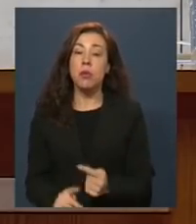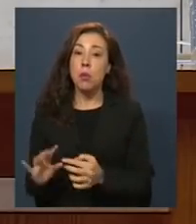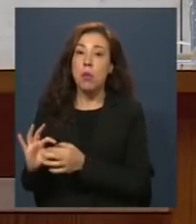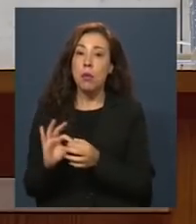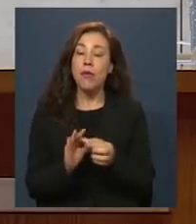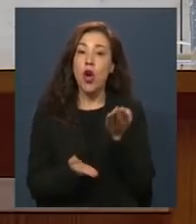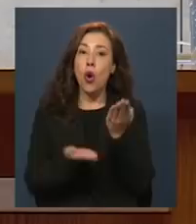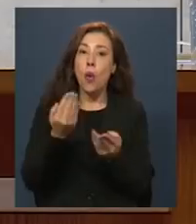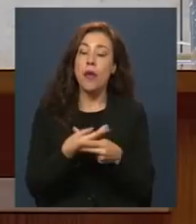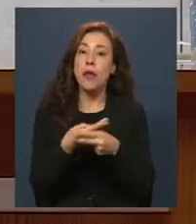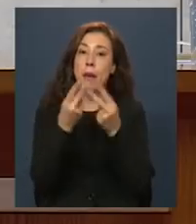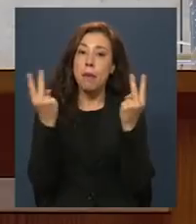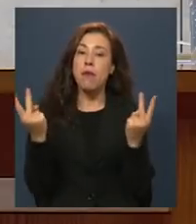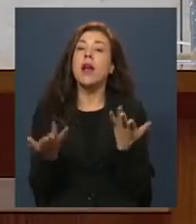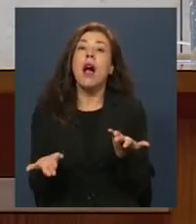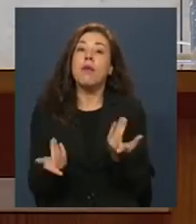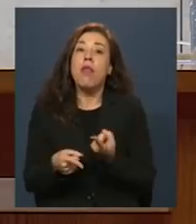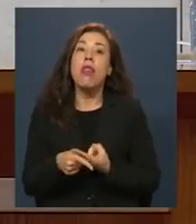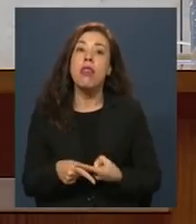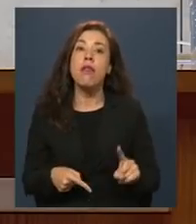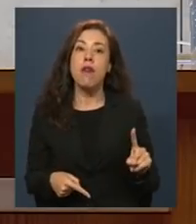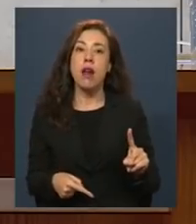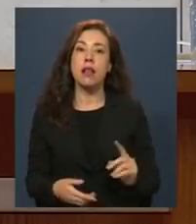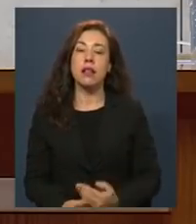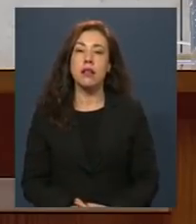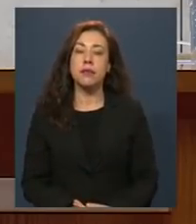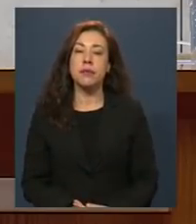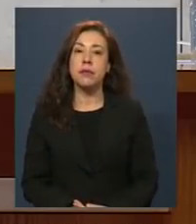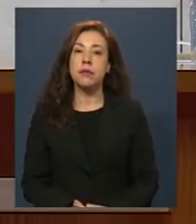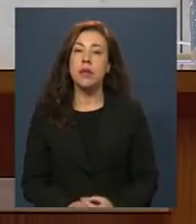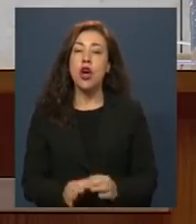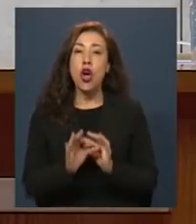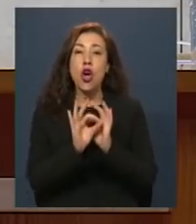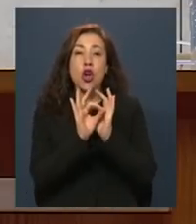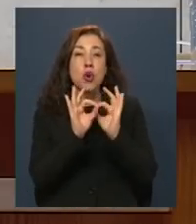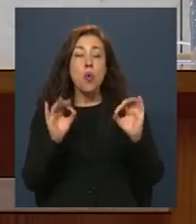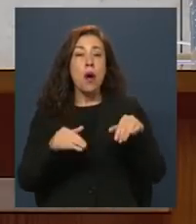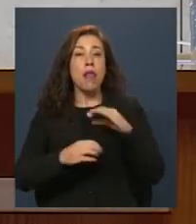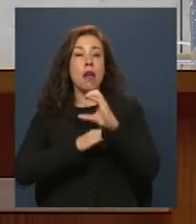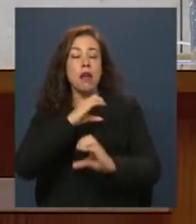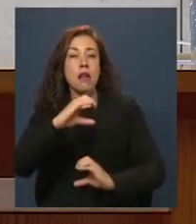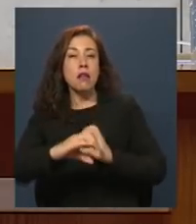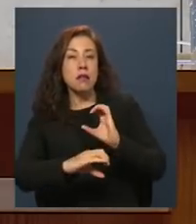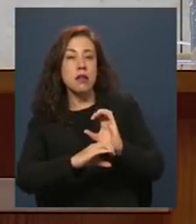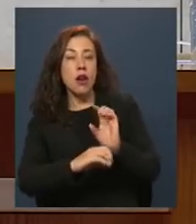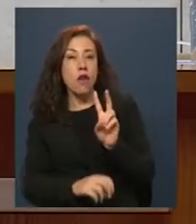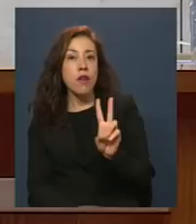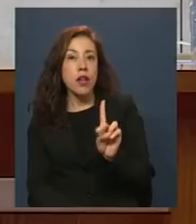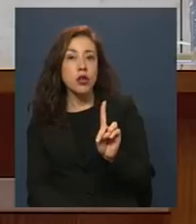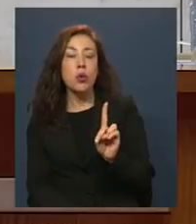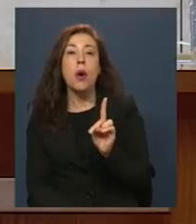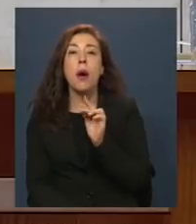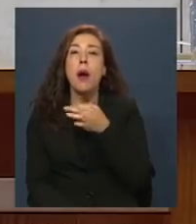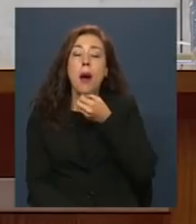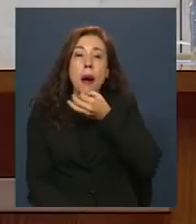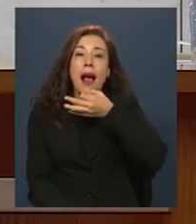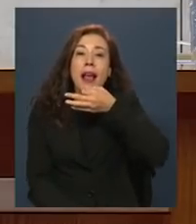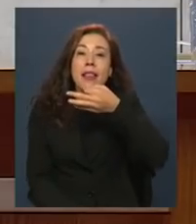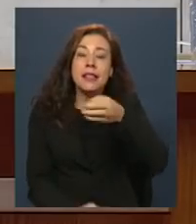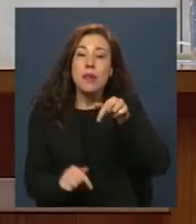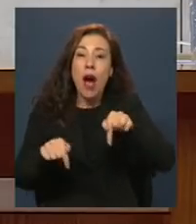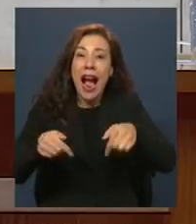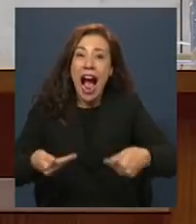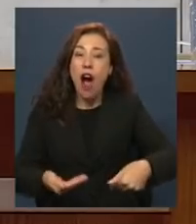esta cuenta pública es distinta. Nunca en lo que va corrido del siglo XXI, la palabra que usamos en